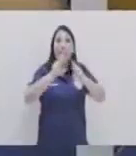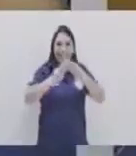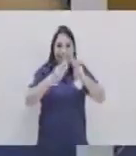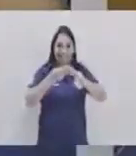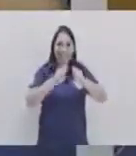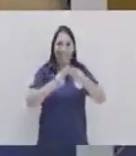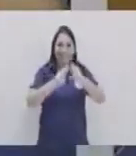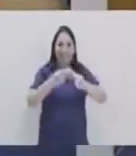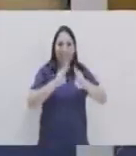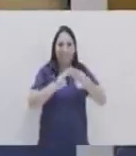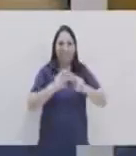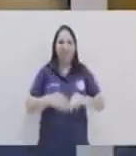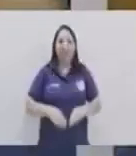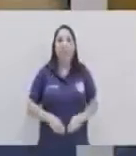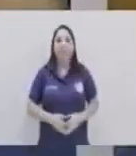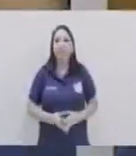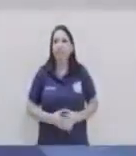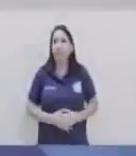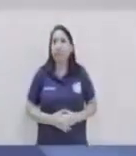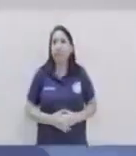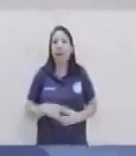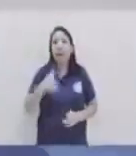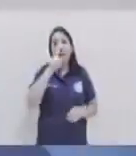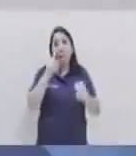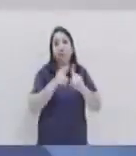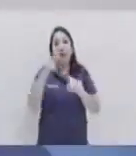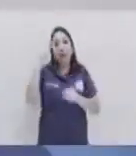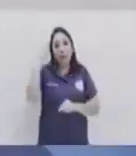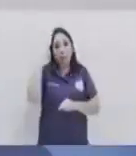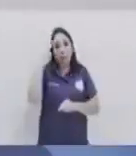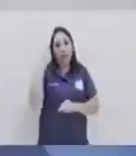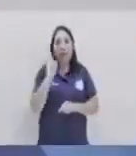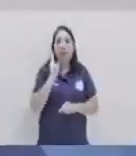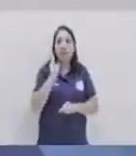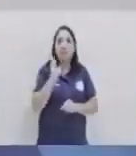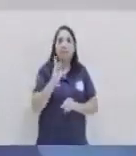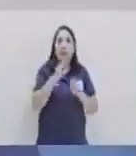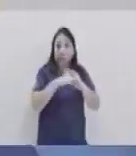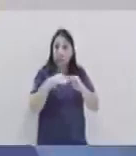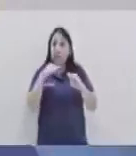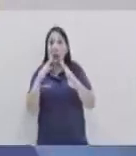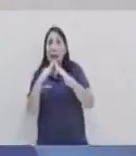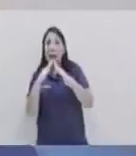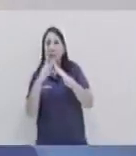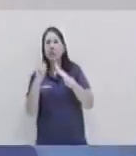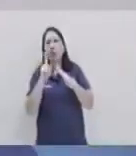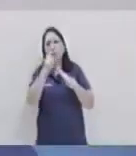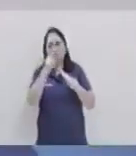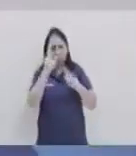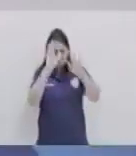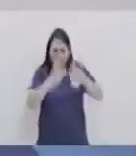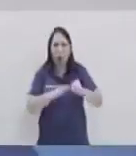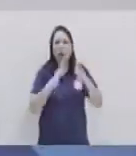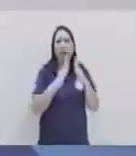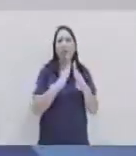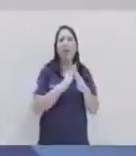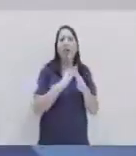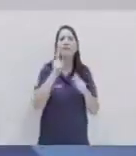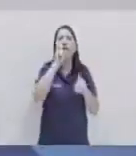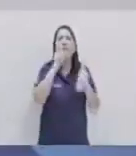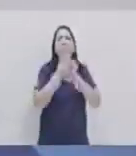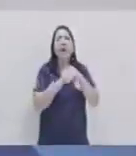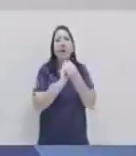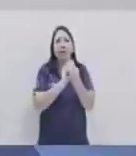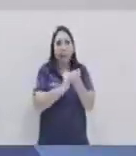de nuestra vida diaria. También les recomendamos de que no hay que salir, pues no lo hagan, lavémonos las manos,